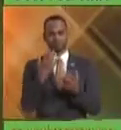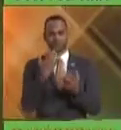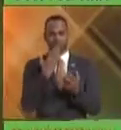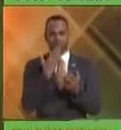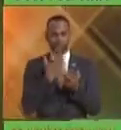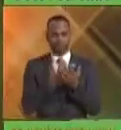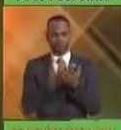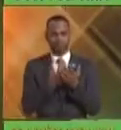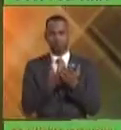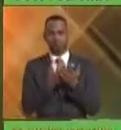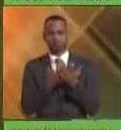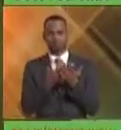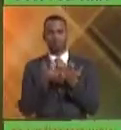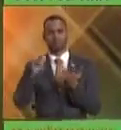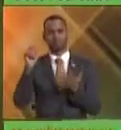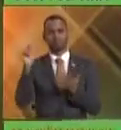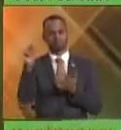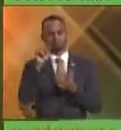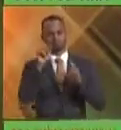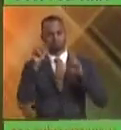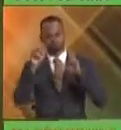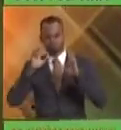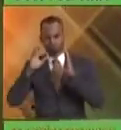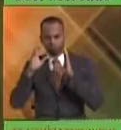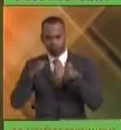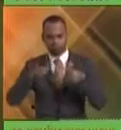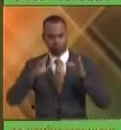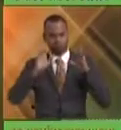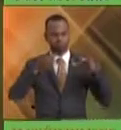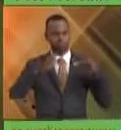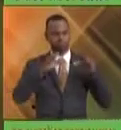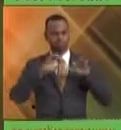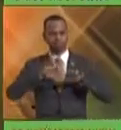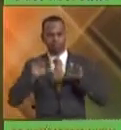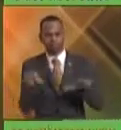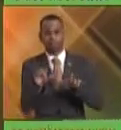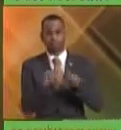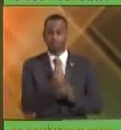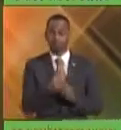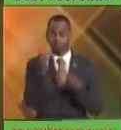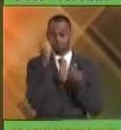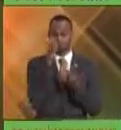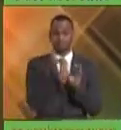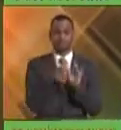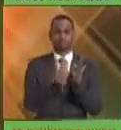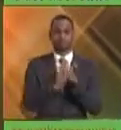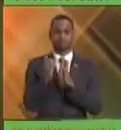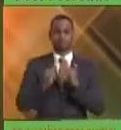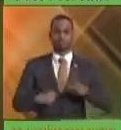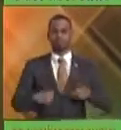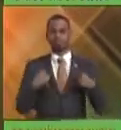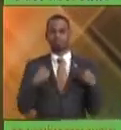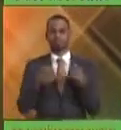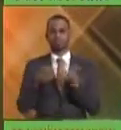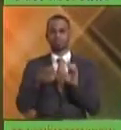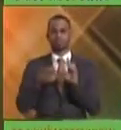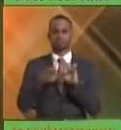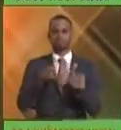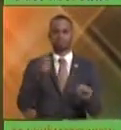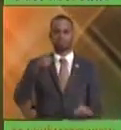enfocadas también el informe de desarrollo humano el último informe de desarrollo humano del pnud